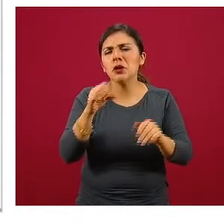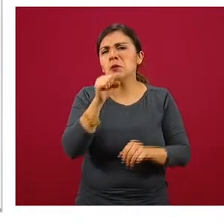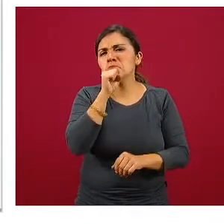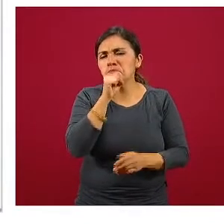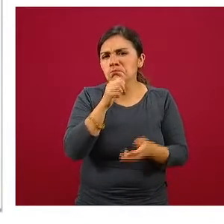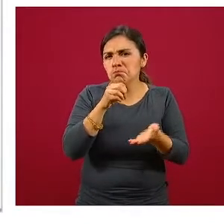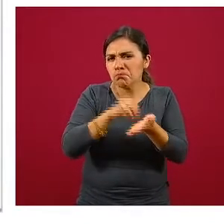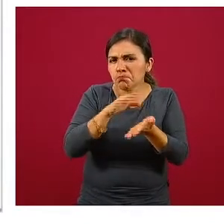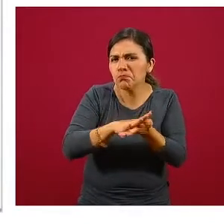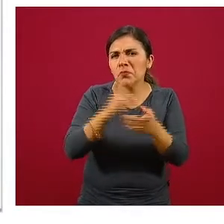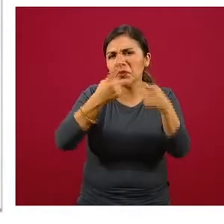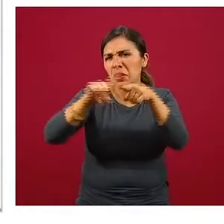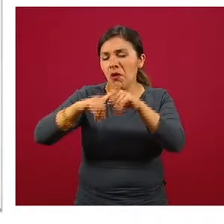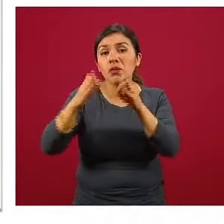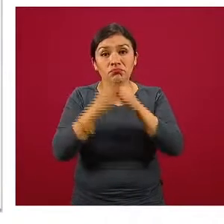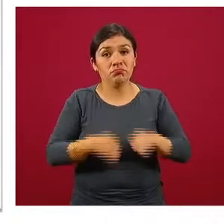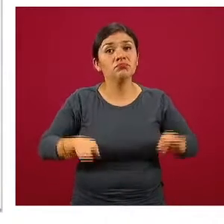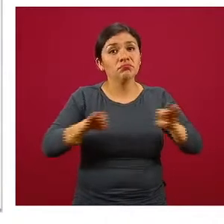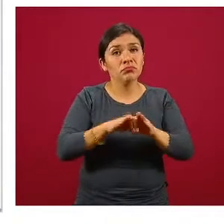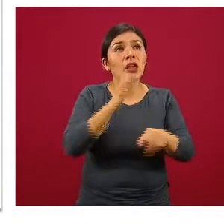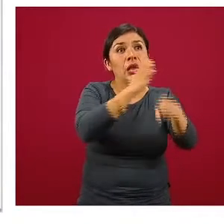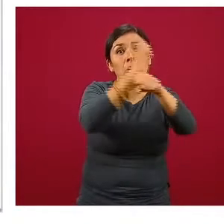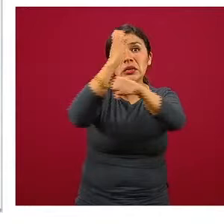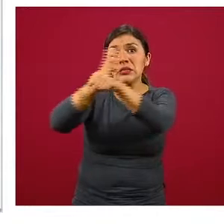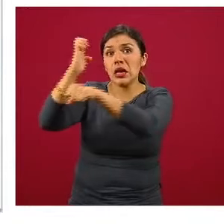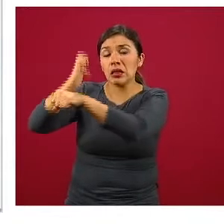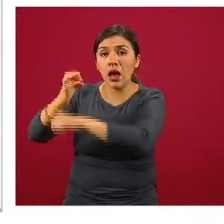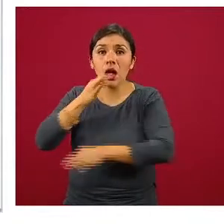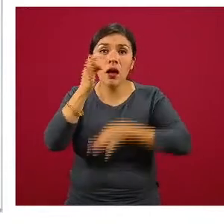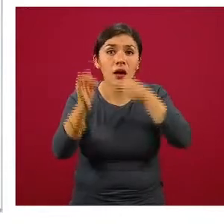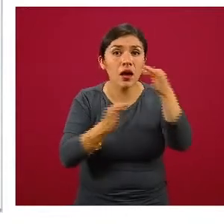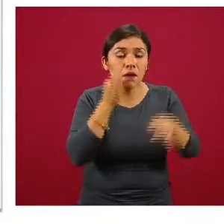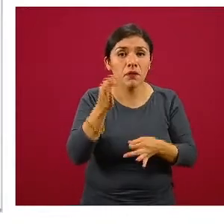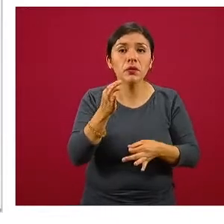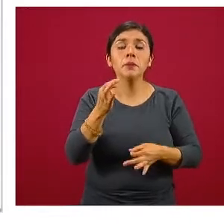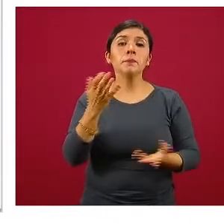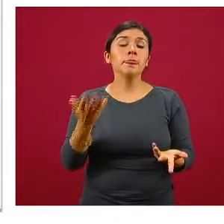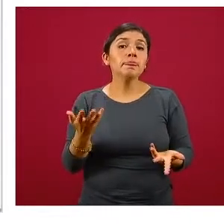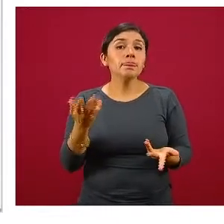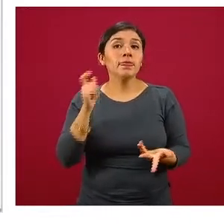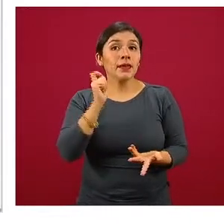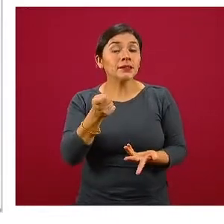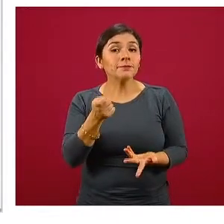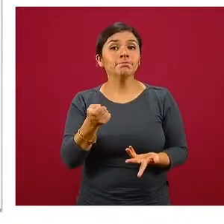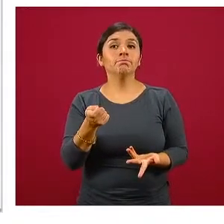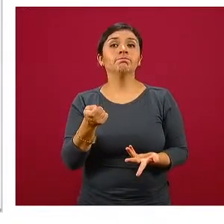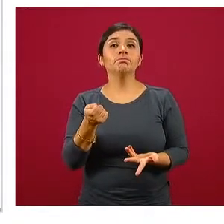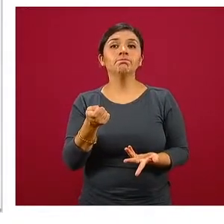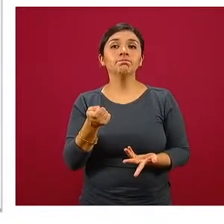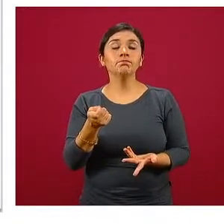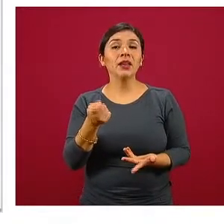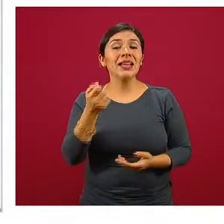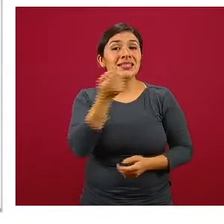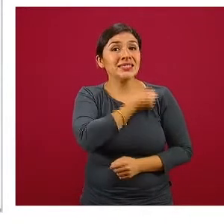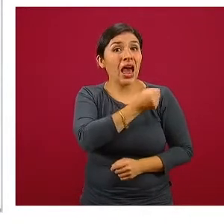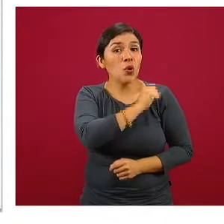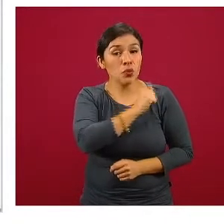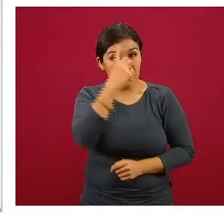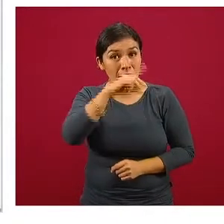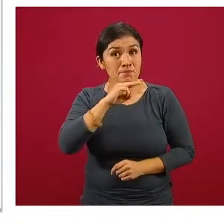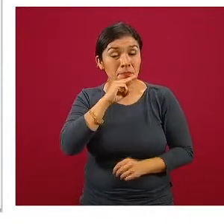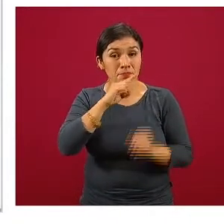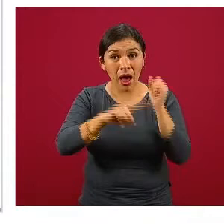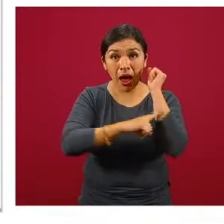reporte, importante, el reporte de los estados, que los servicios de salud materna